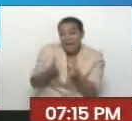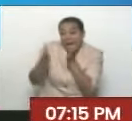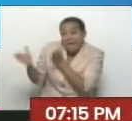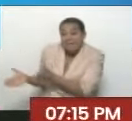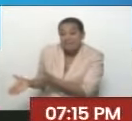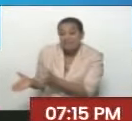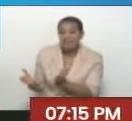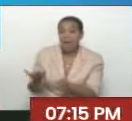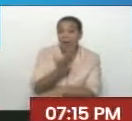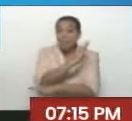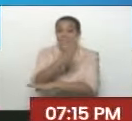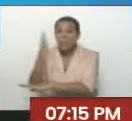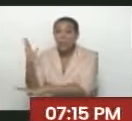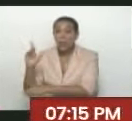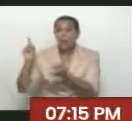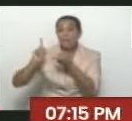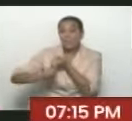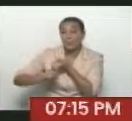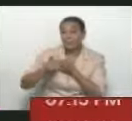una tiburona.